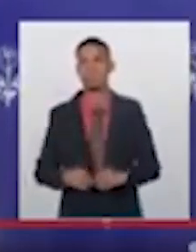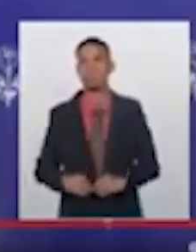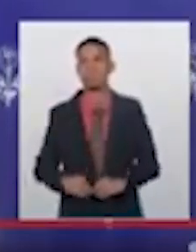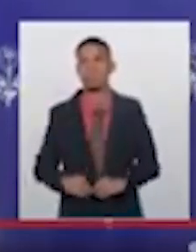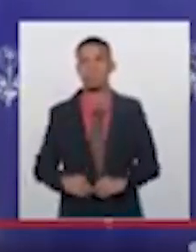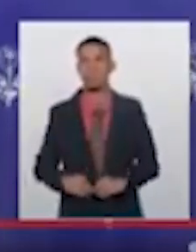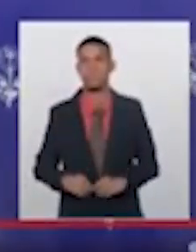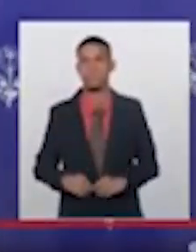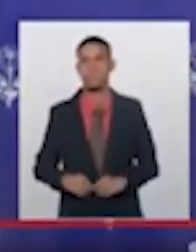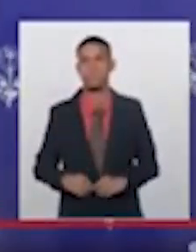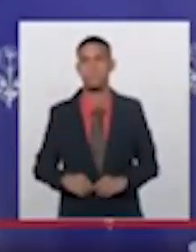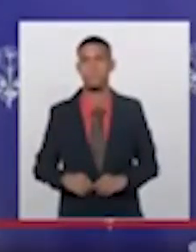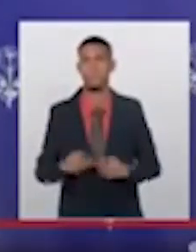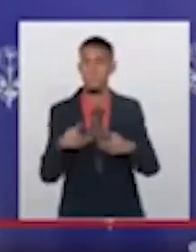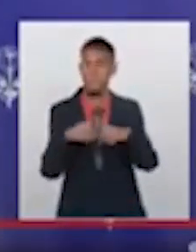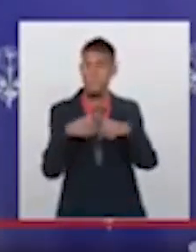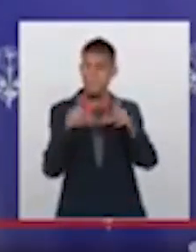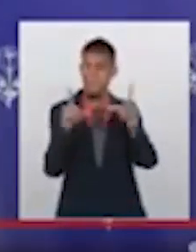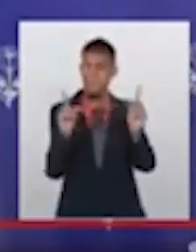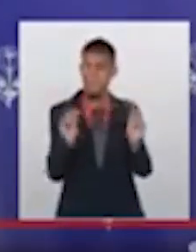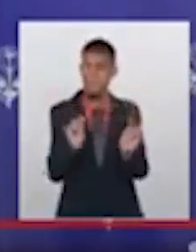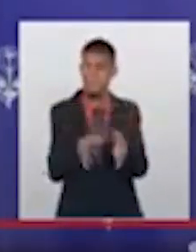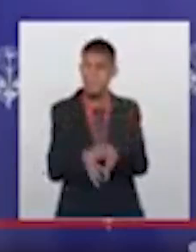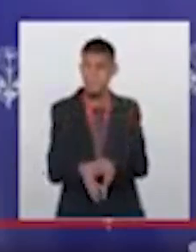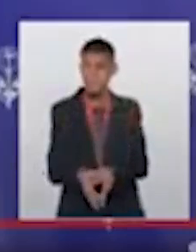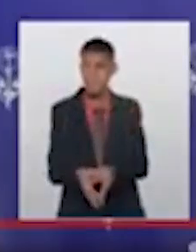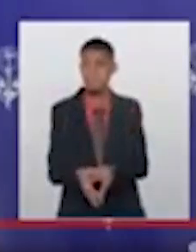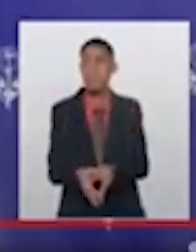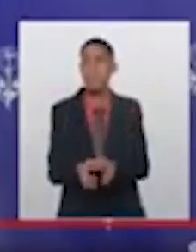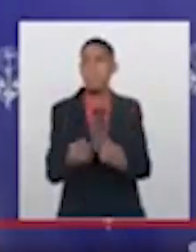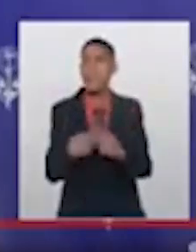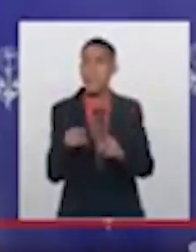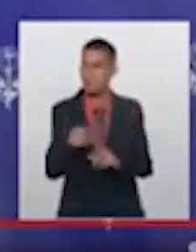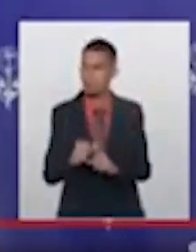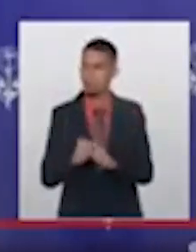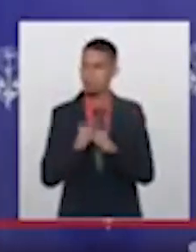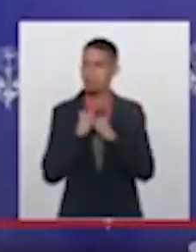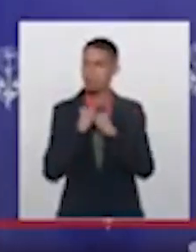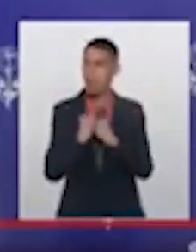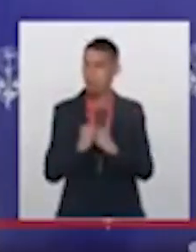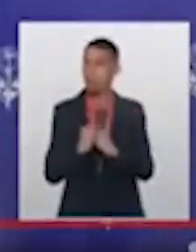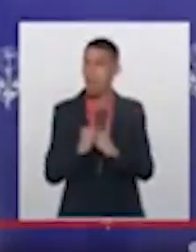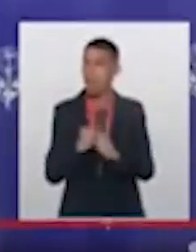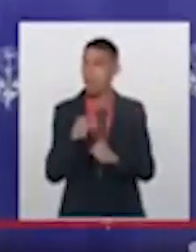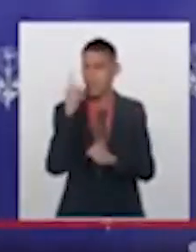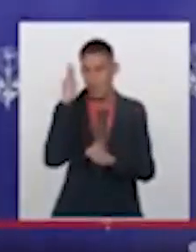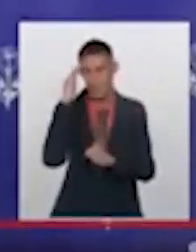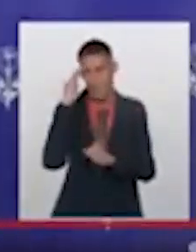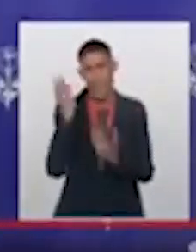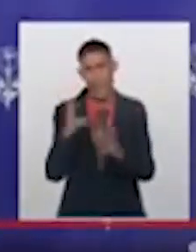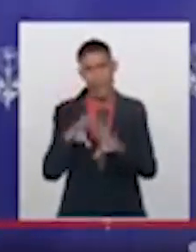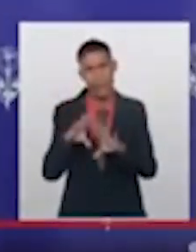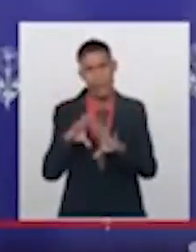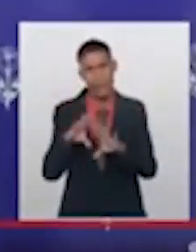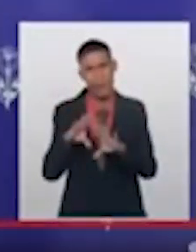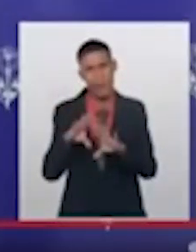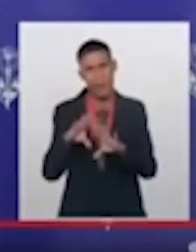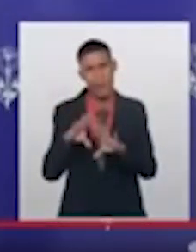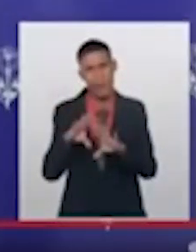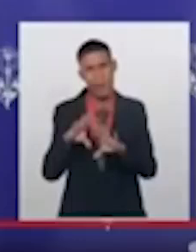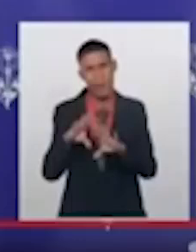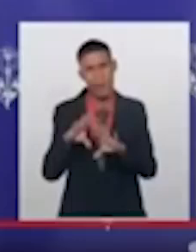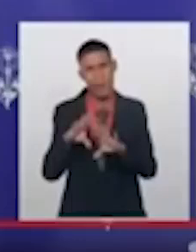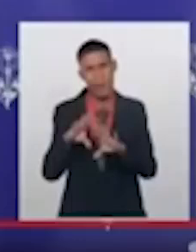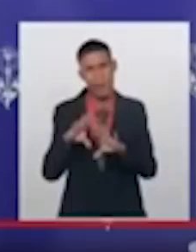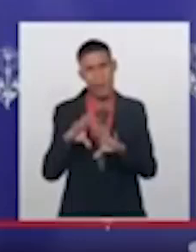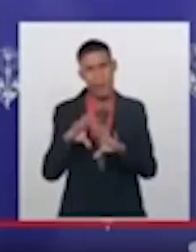a una pequeña islita que como David se enfrenta a un Goliat tan fuerte pero que parece que no se han o sea